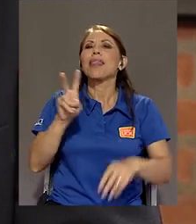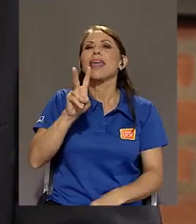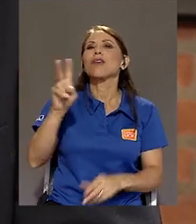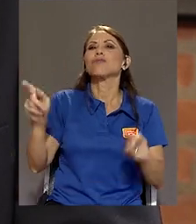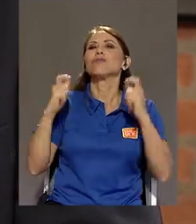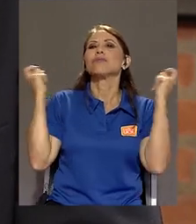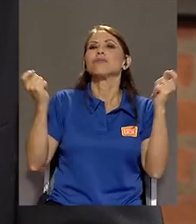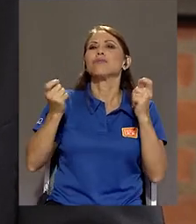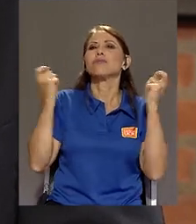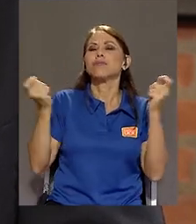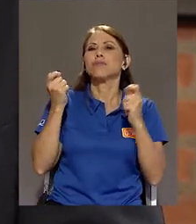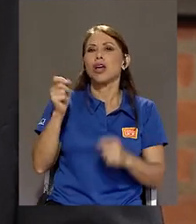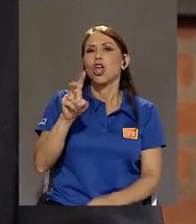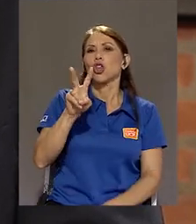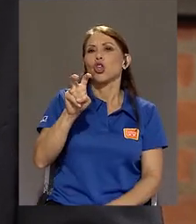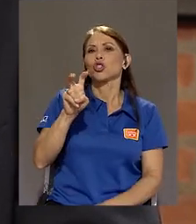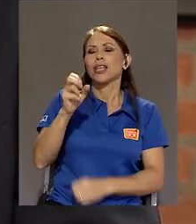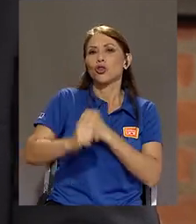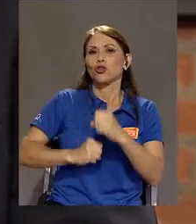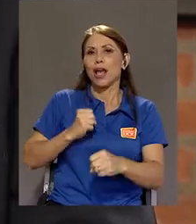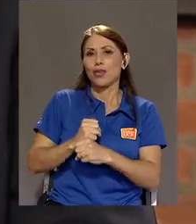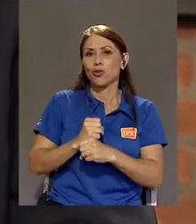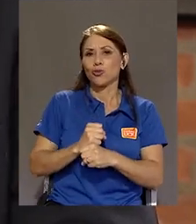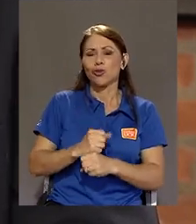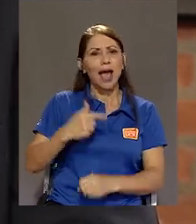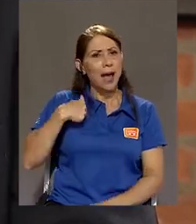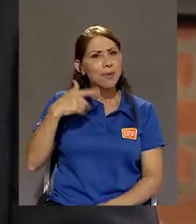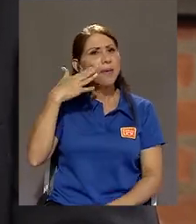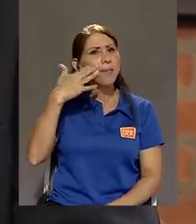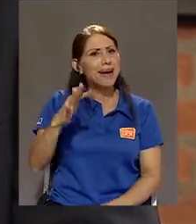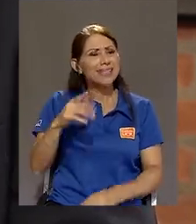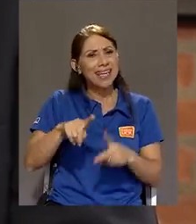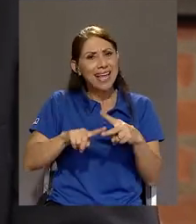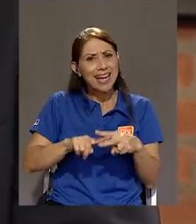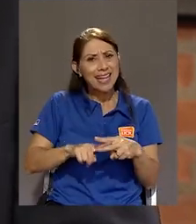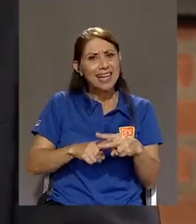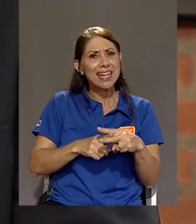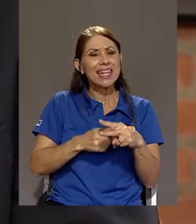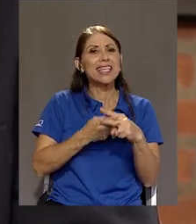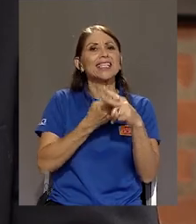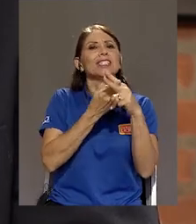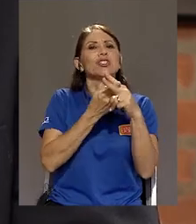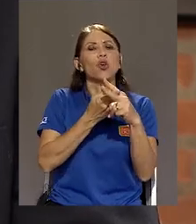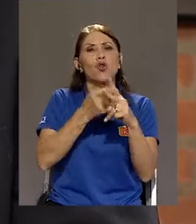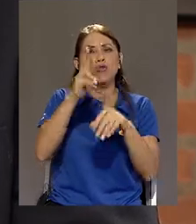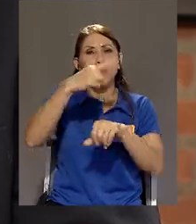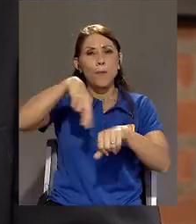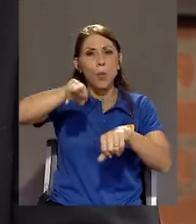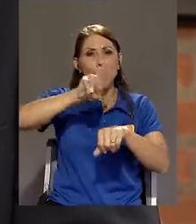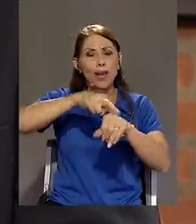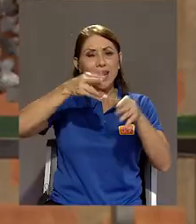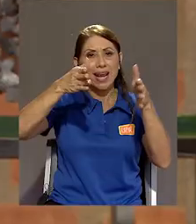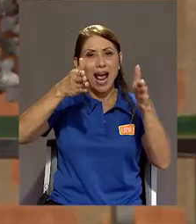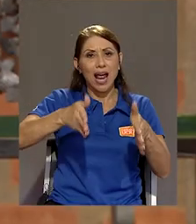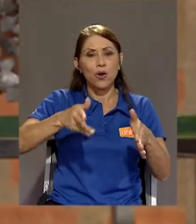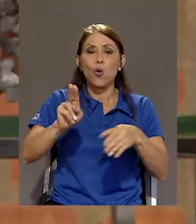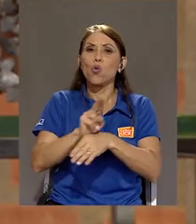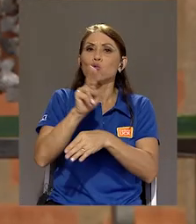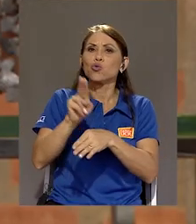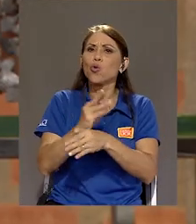los 200 años, me parece que el inicio republicano usó mucho el término de notables.